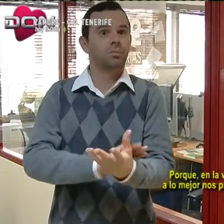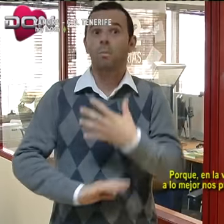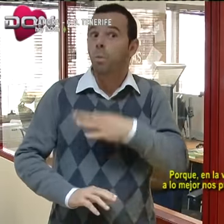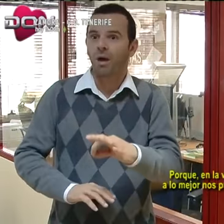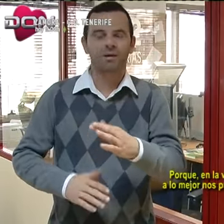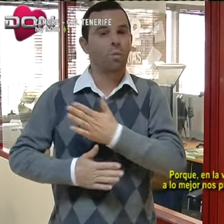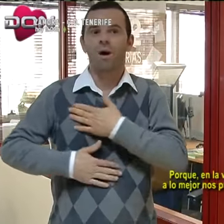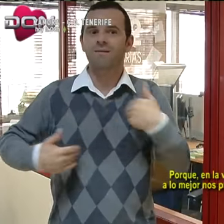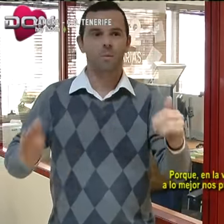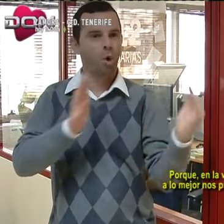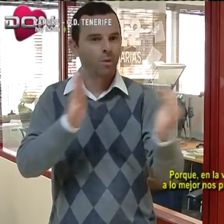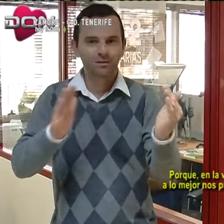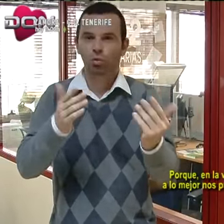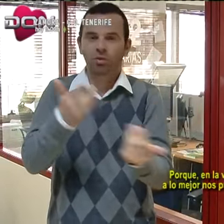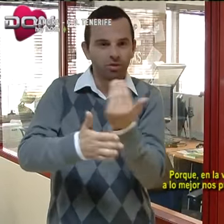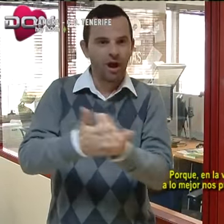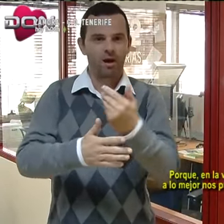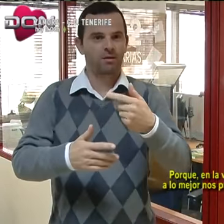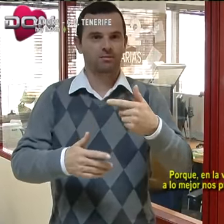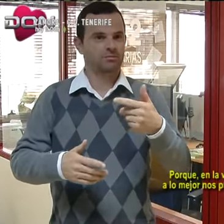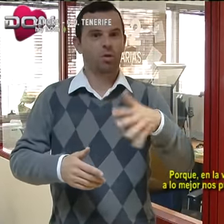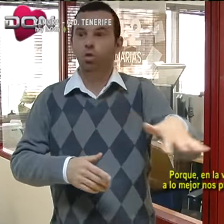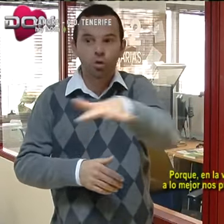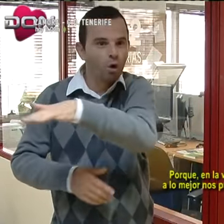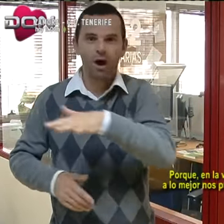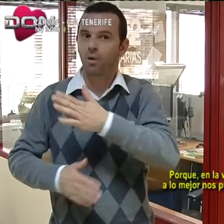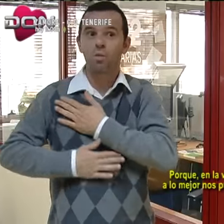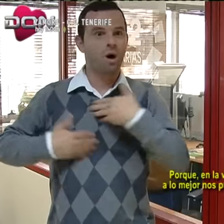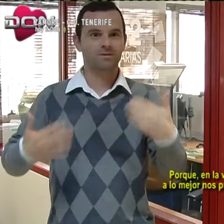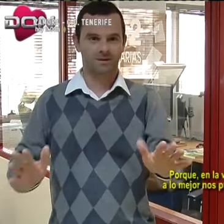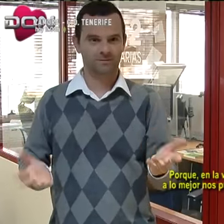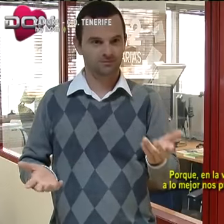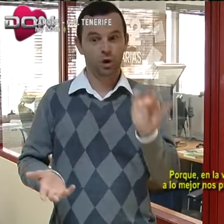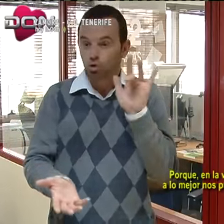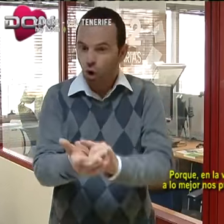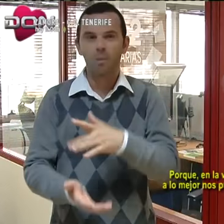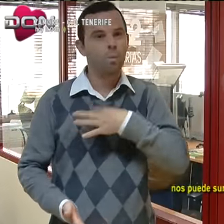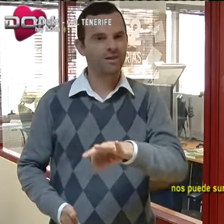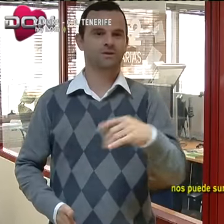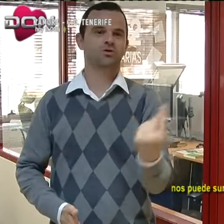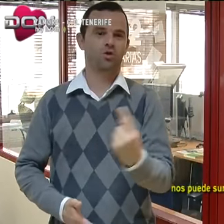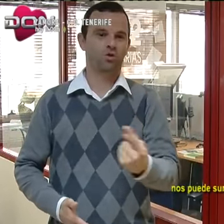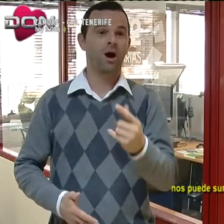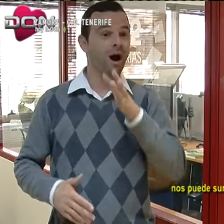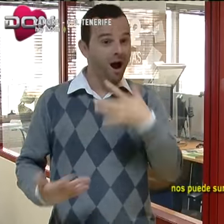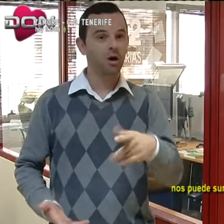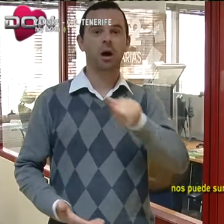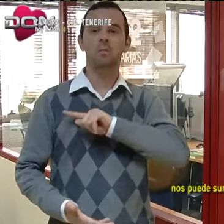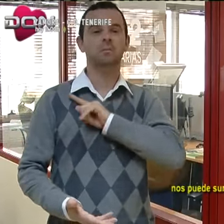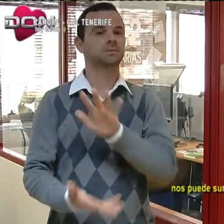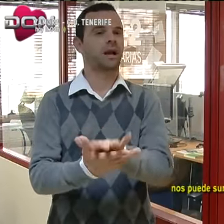de las personas sordas, a lo mejor nos puede surgir en un momento, en cualquier momento del día, en cualquier lugar, nos puede surgir